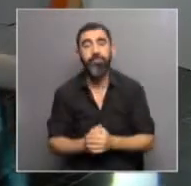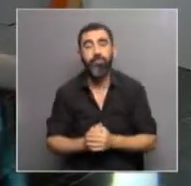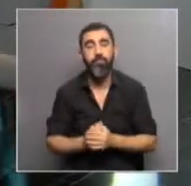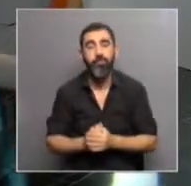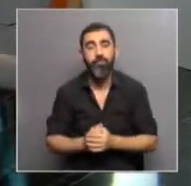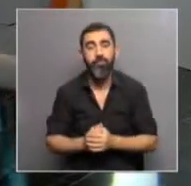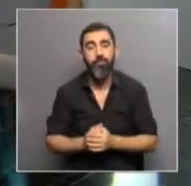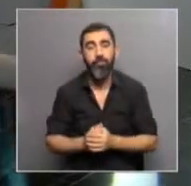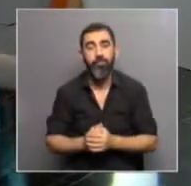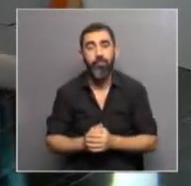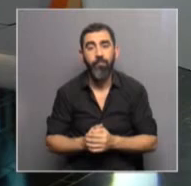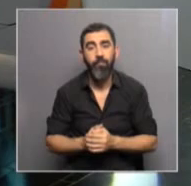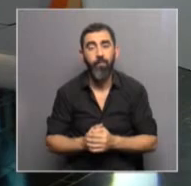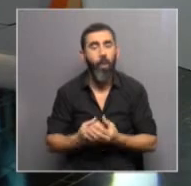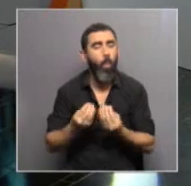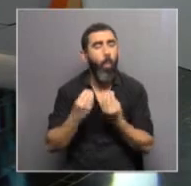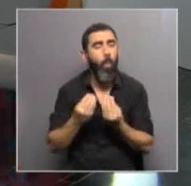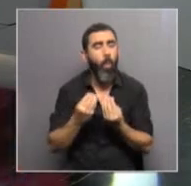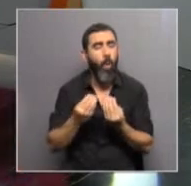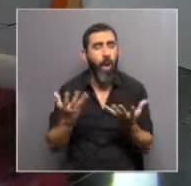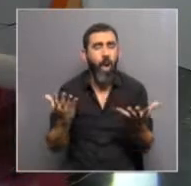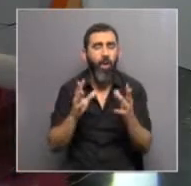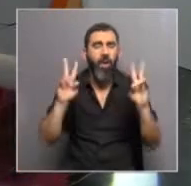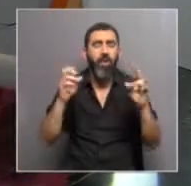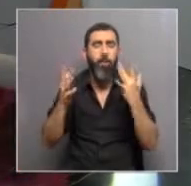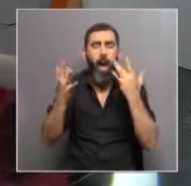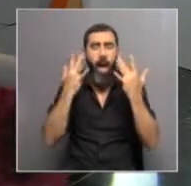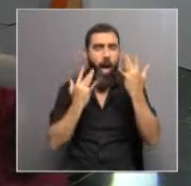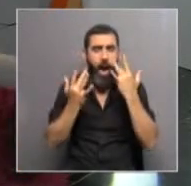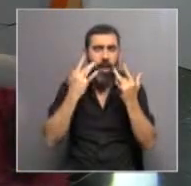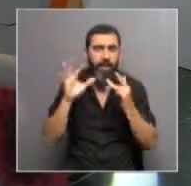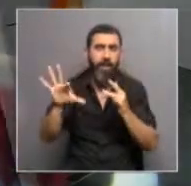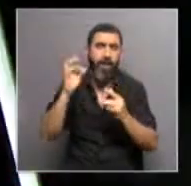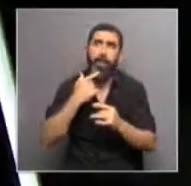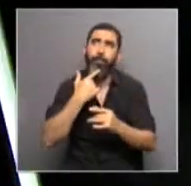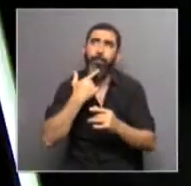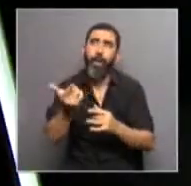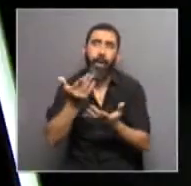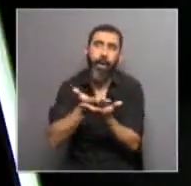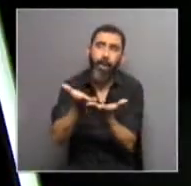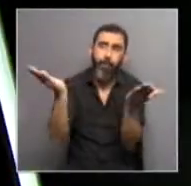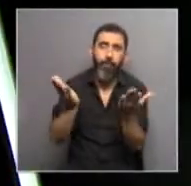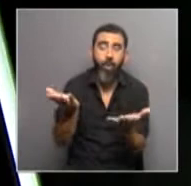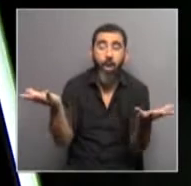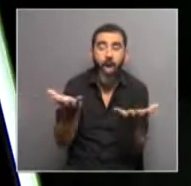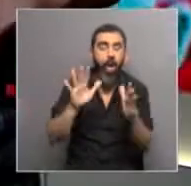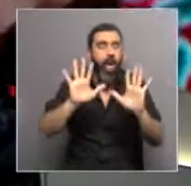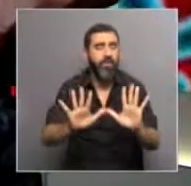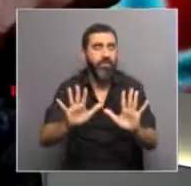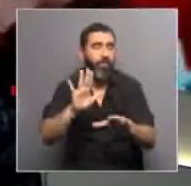para terminar en el último minuto, ¿cuál es el estado del arte hoy? Digamos, ¿qué es lo que elegirías como ejemplo para decir, bueno, hoy estamos